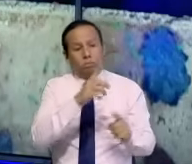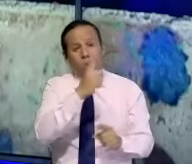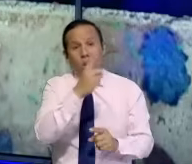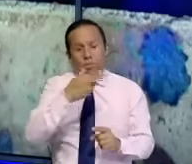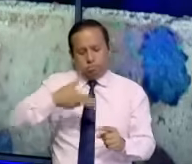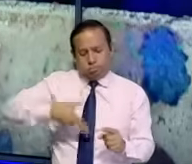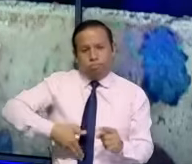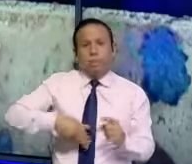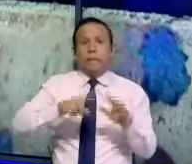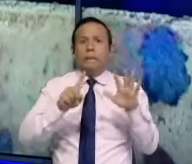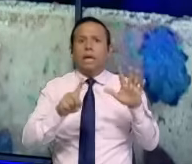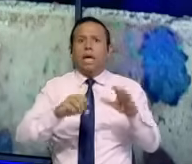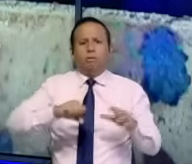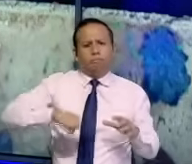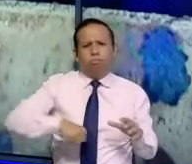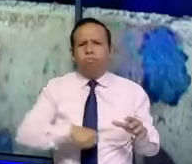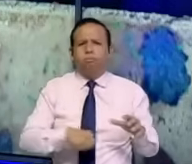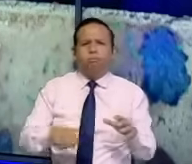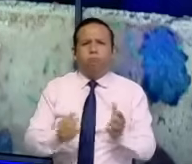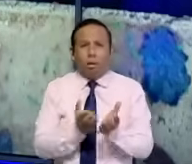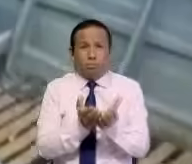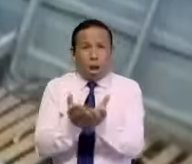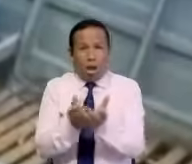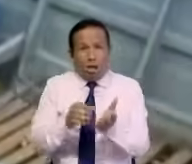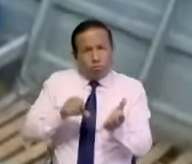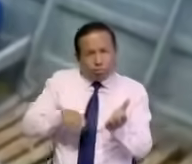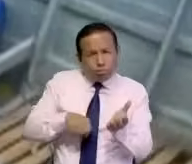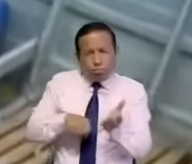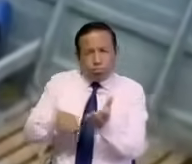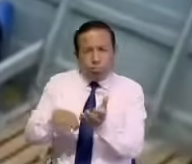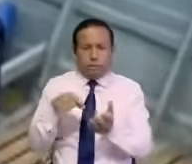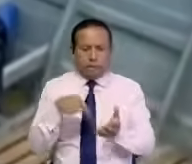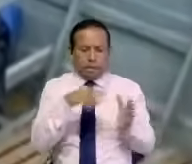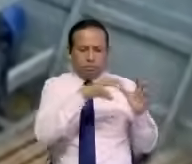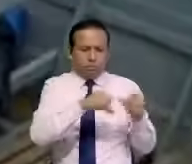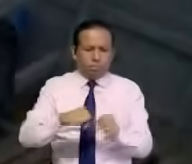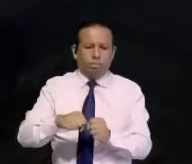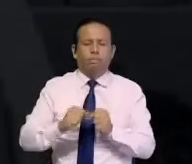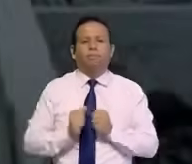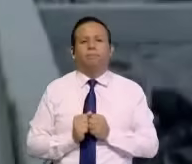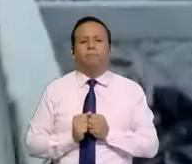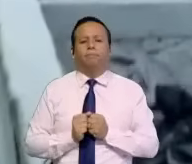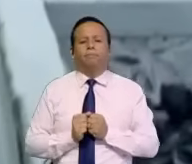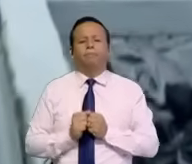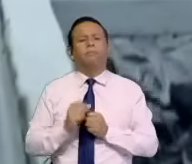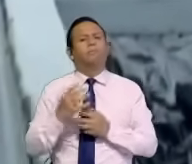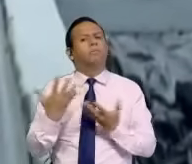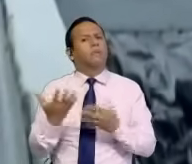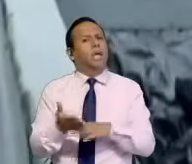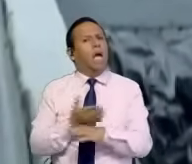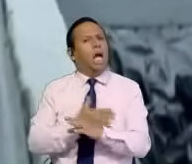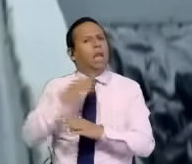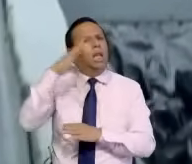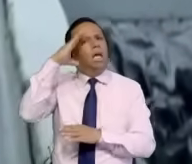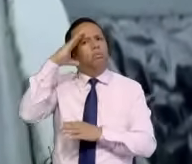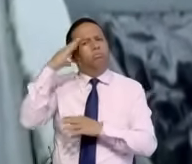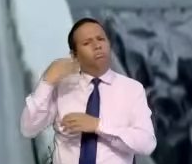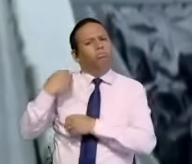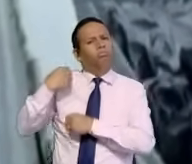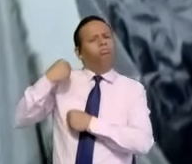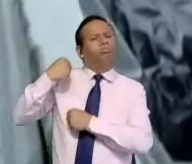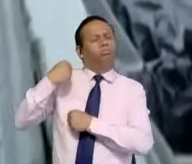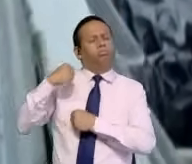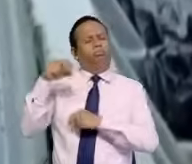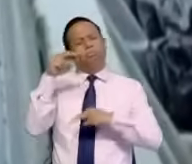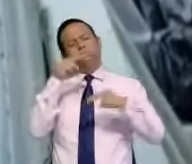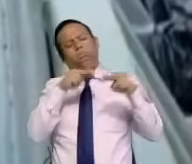motores fuera de borda. Las labores de inteligencia estaban tras la pista del cargamento